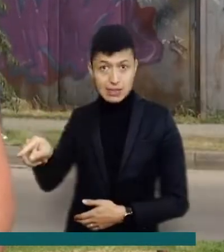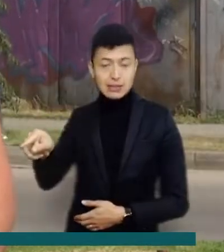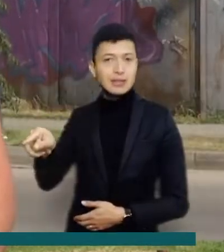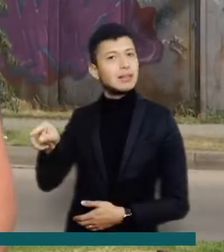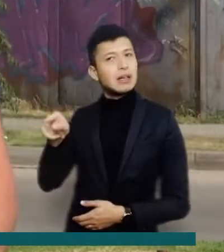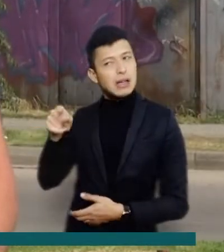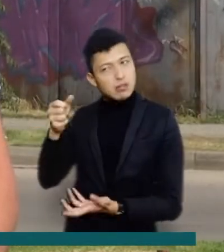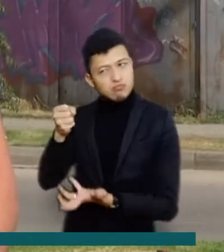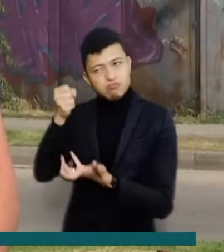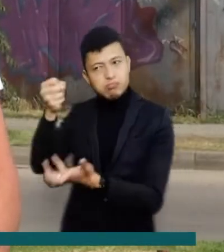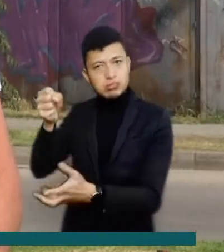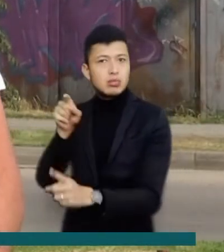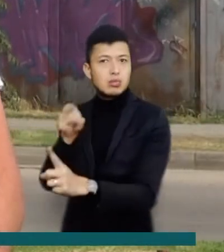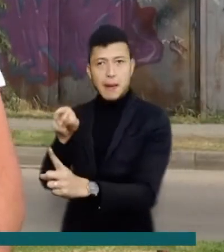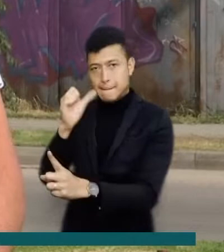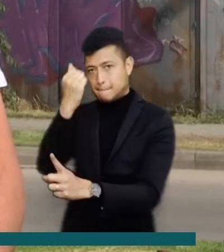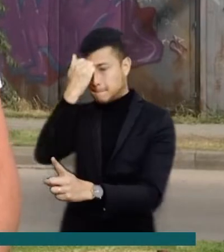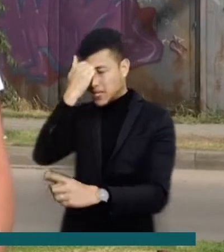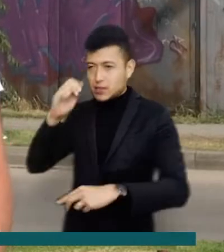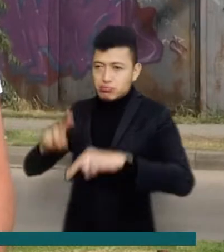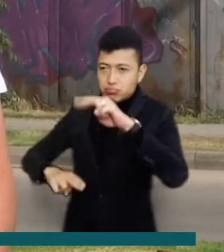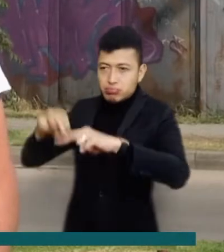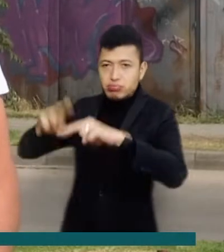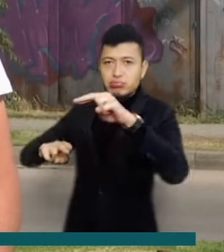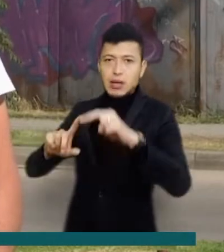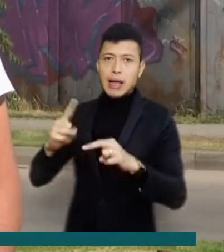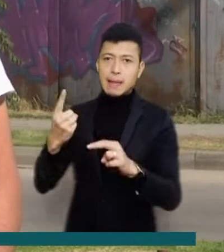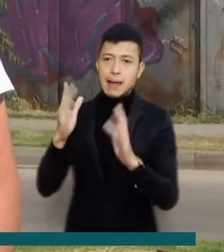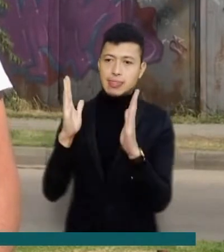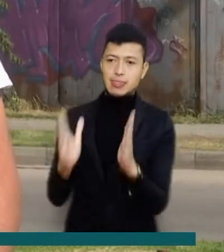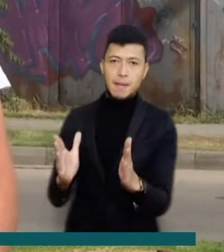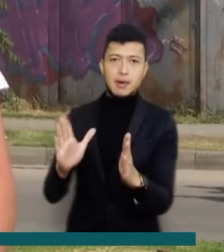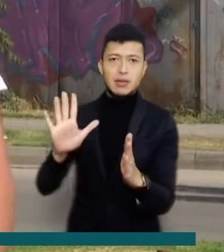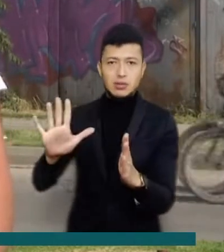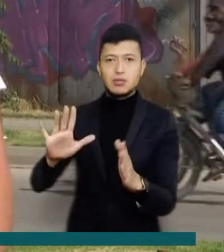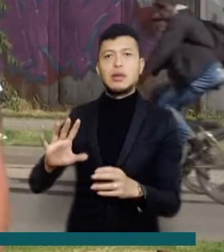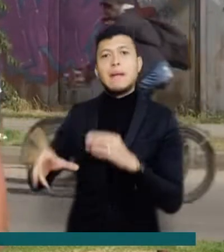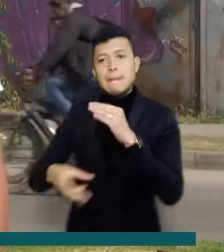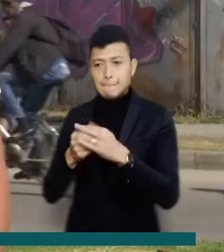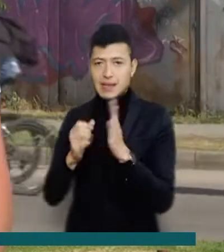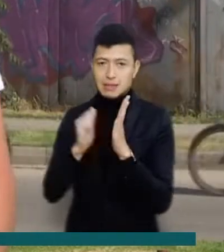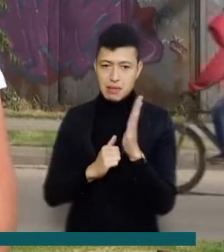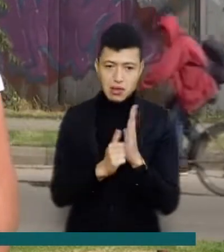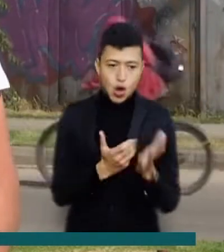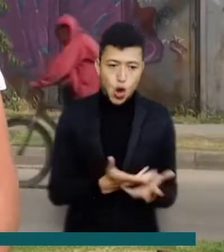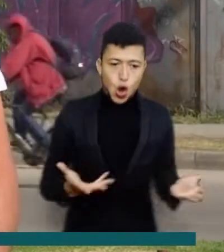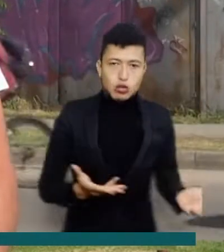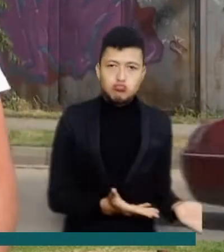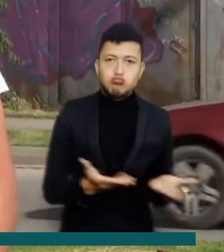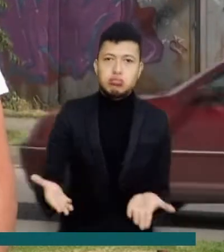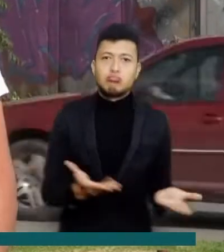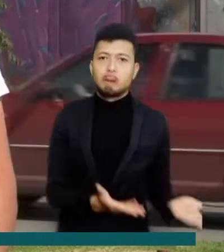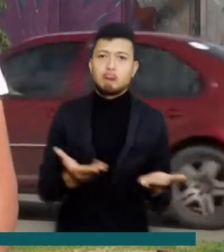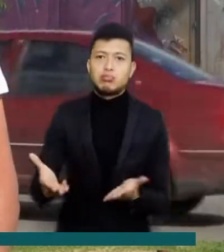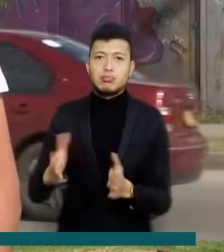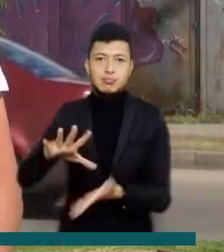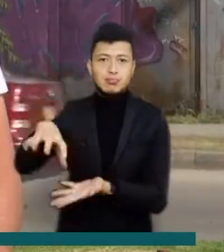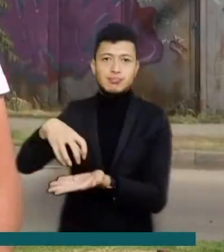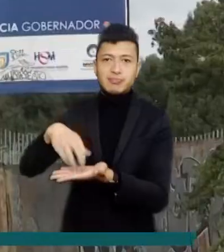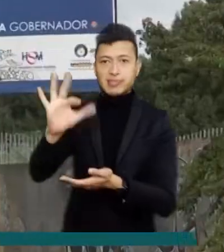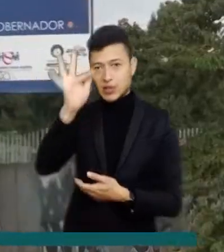que principalmente irán dirigidos a la terminación de la etapa 1 y también a la dotación de este centro